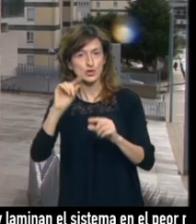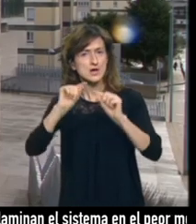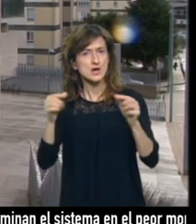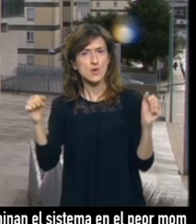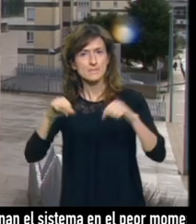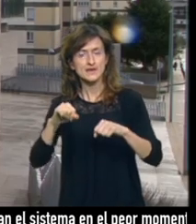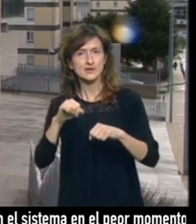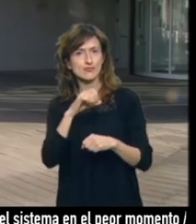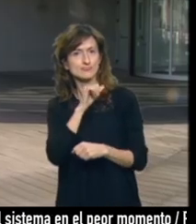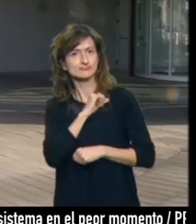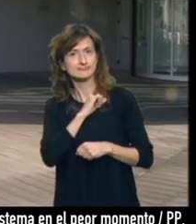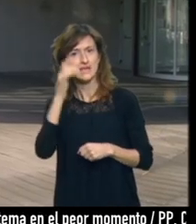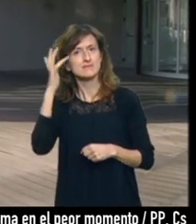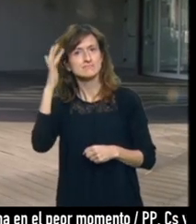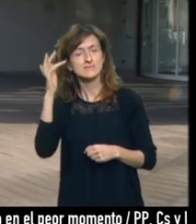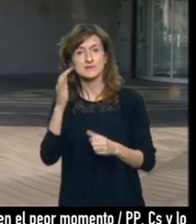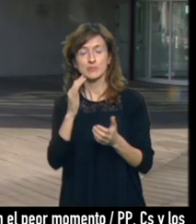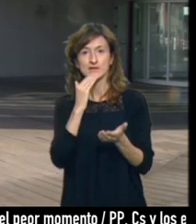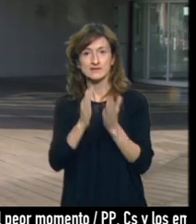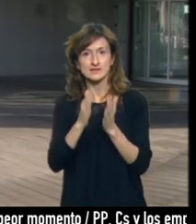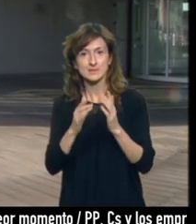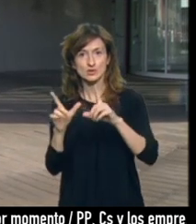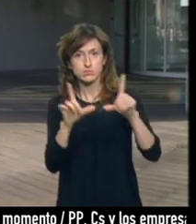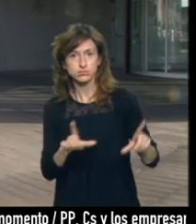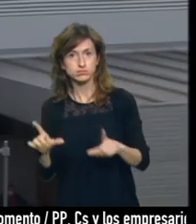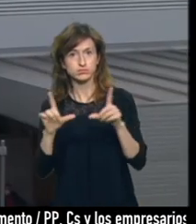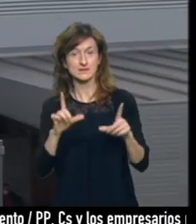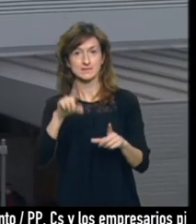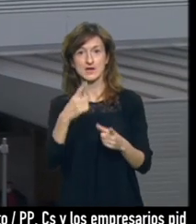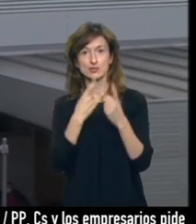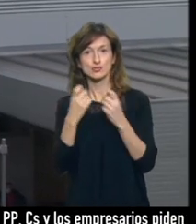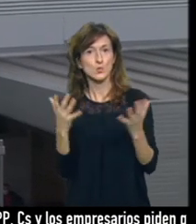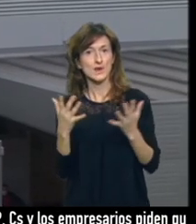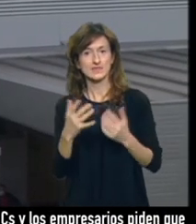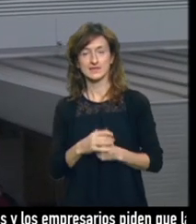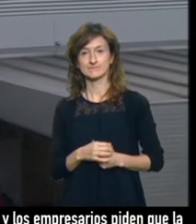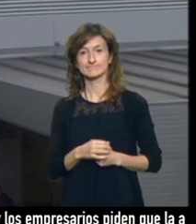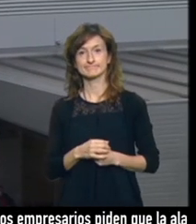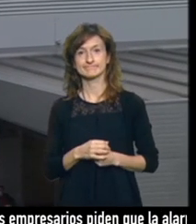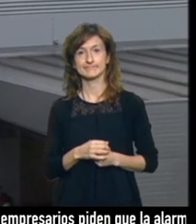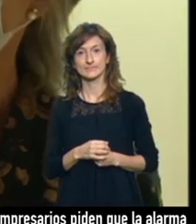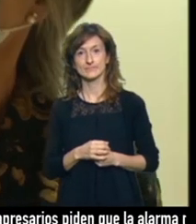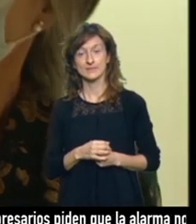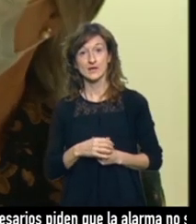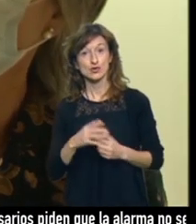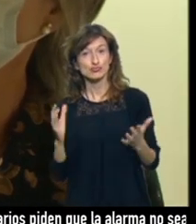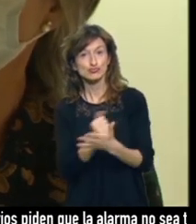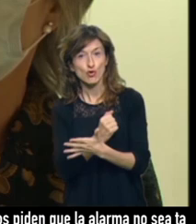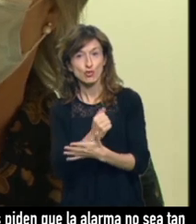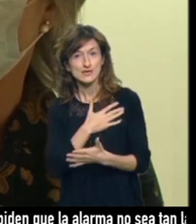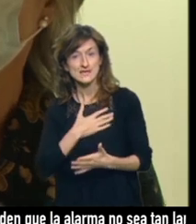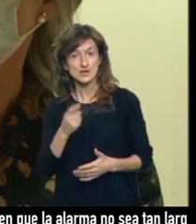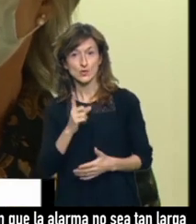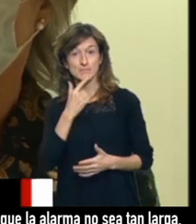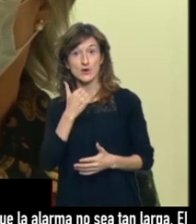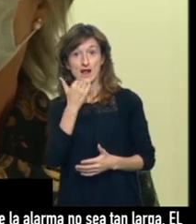es esperanzador para quienes reciben tratamientos de radiología y para las consultas de urgencia. No son todos los que quisiésemos, pero desde luego todo lo que